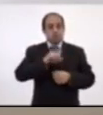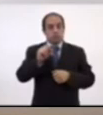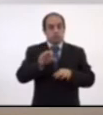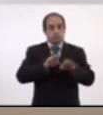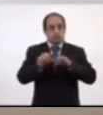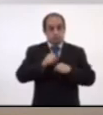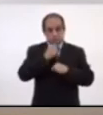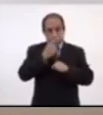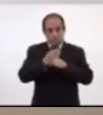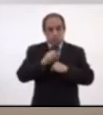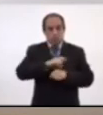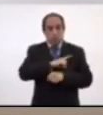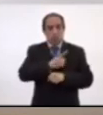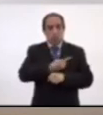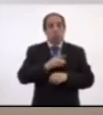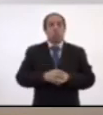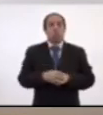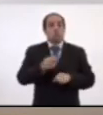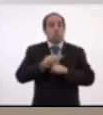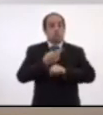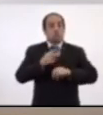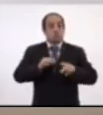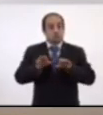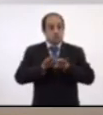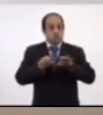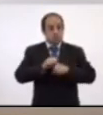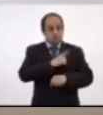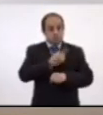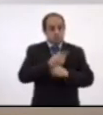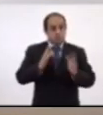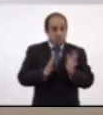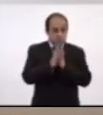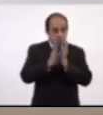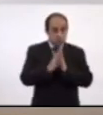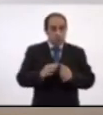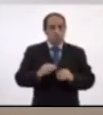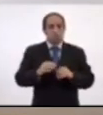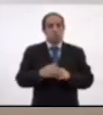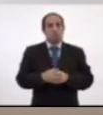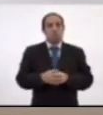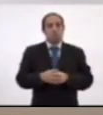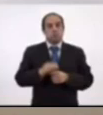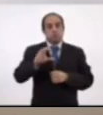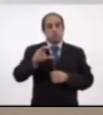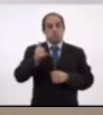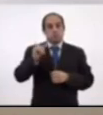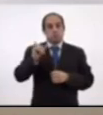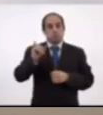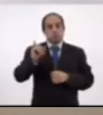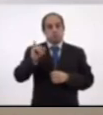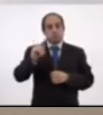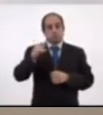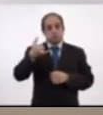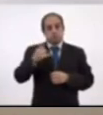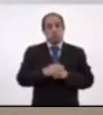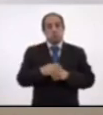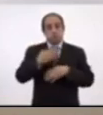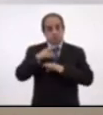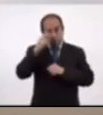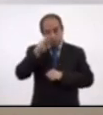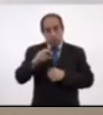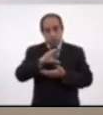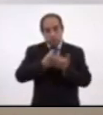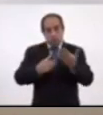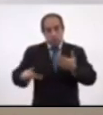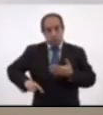La mayoría de los trabajadores de la salud que participan en el Citibanamex son contratados por el gobierno de la ciudad.